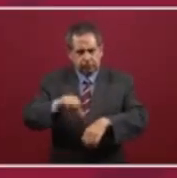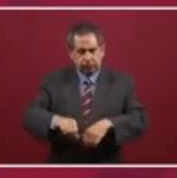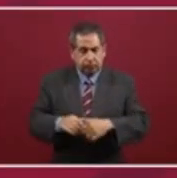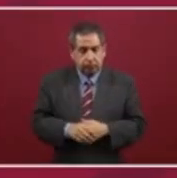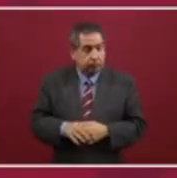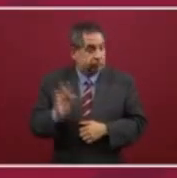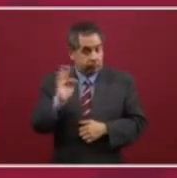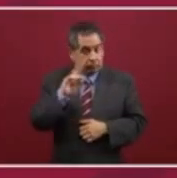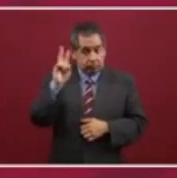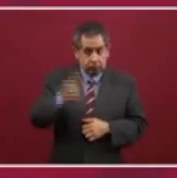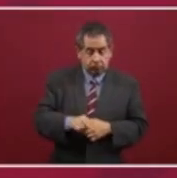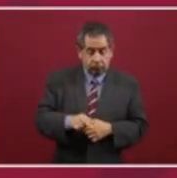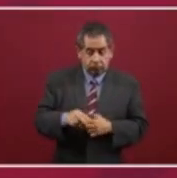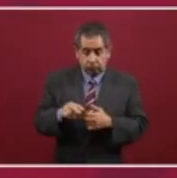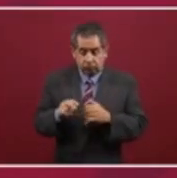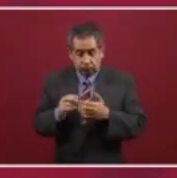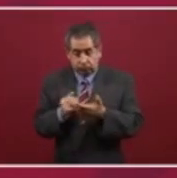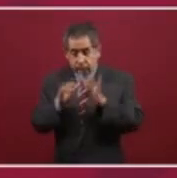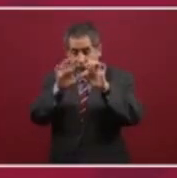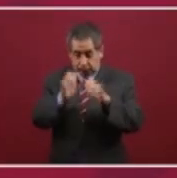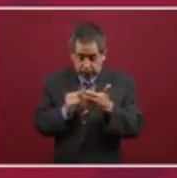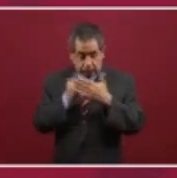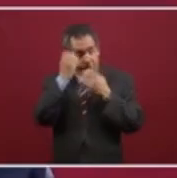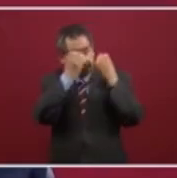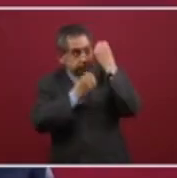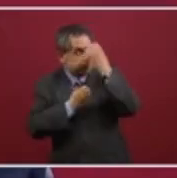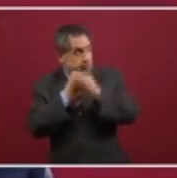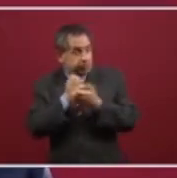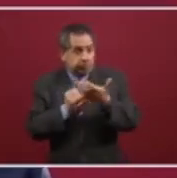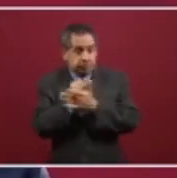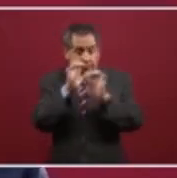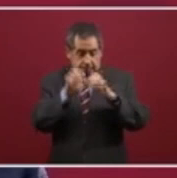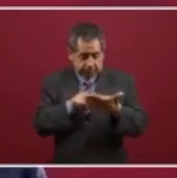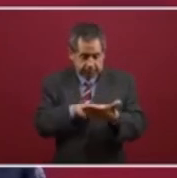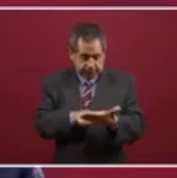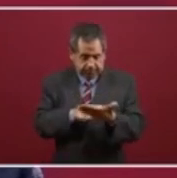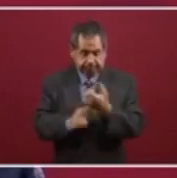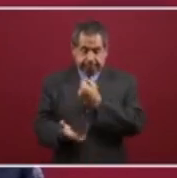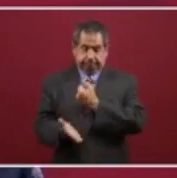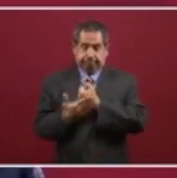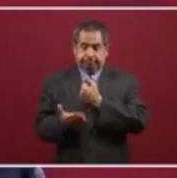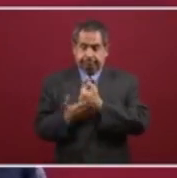si existe el dictamen y qué se necesita